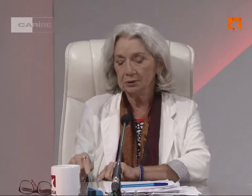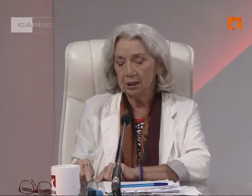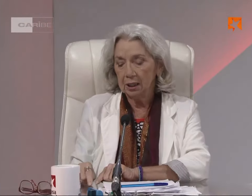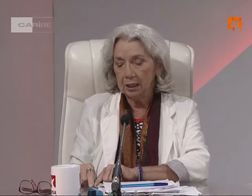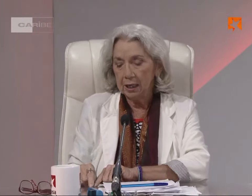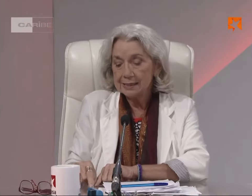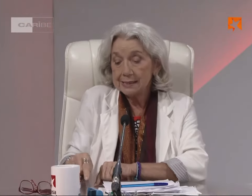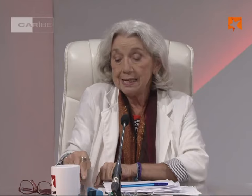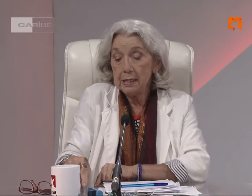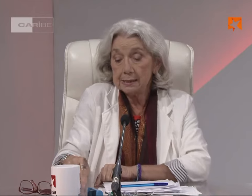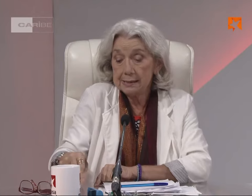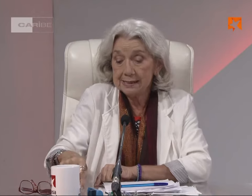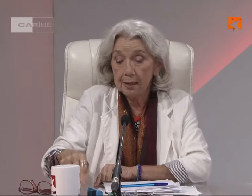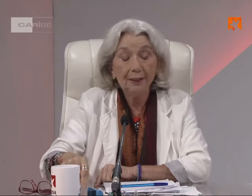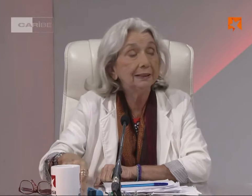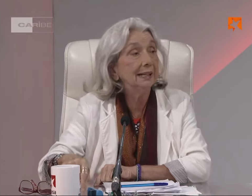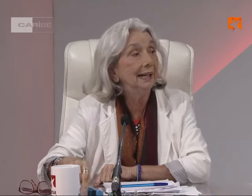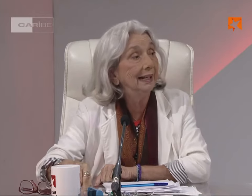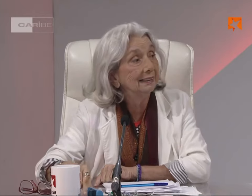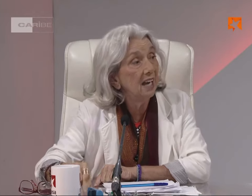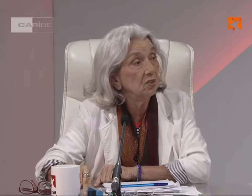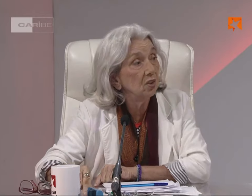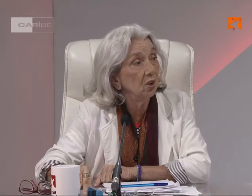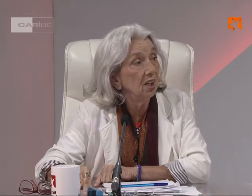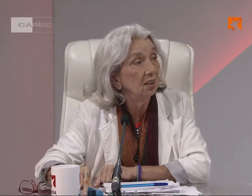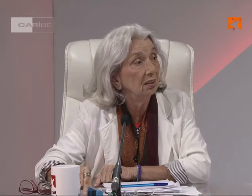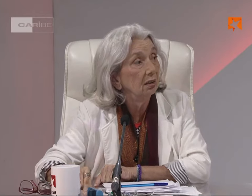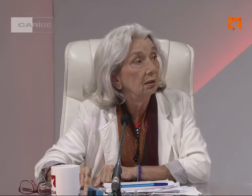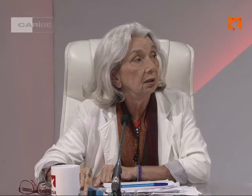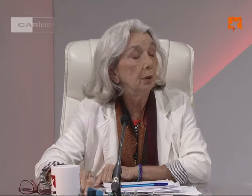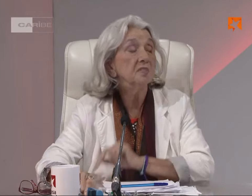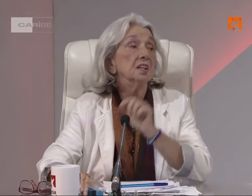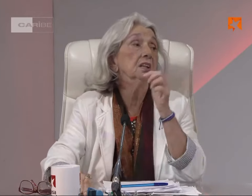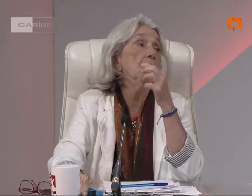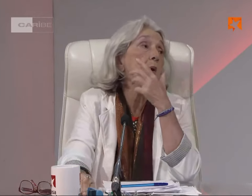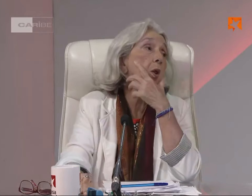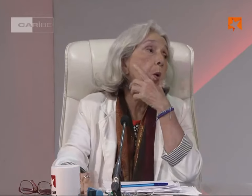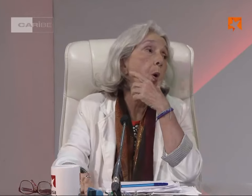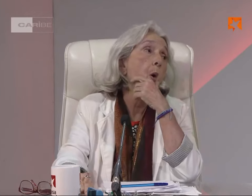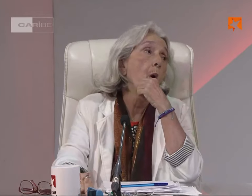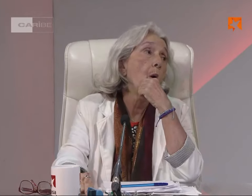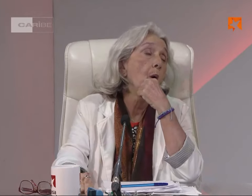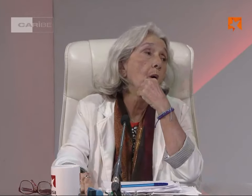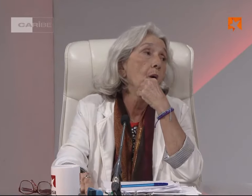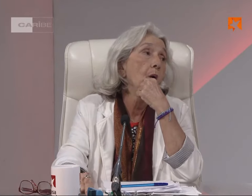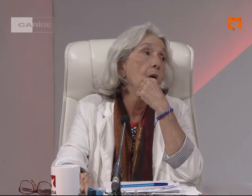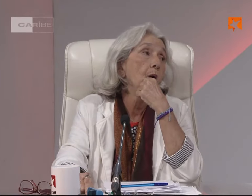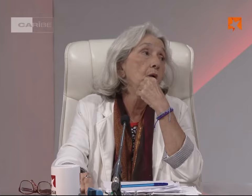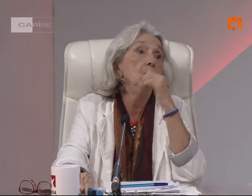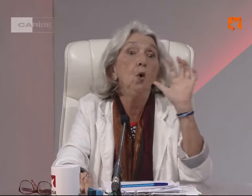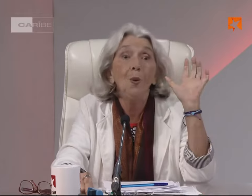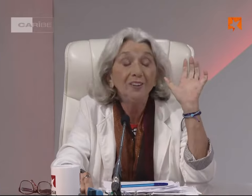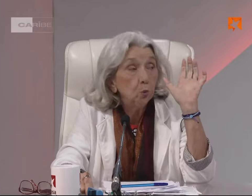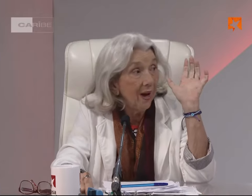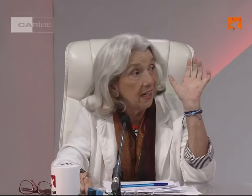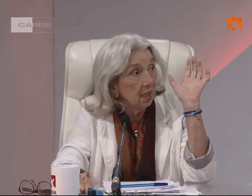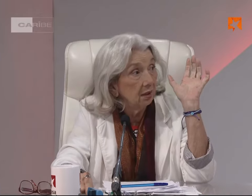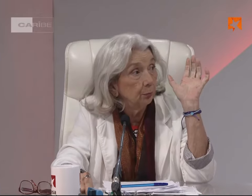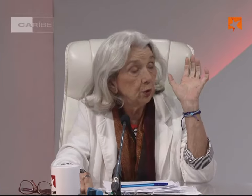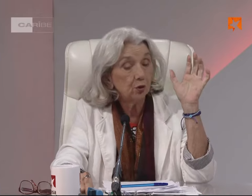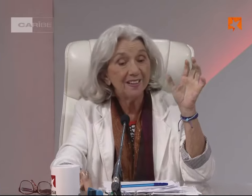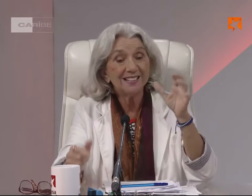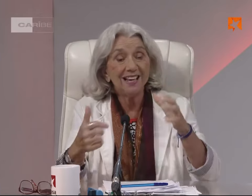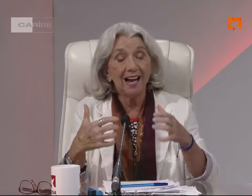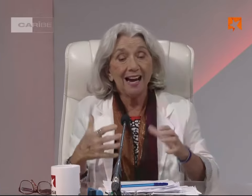Pero si se mantienen estas acciones, ¿qué va a hacer Estados Unidos? No va a